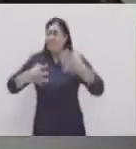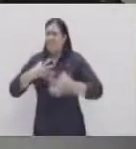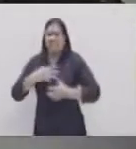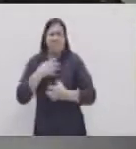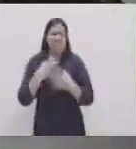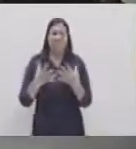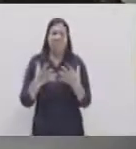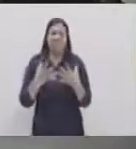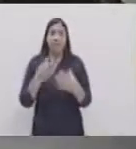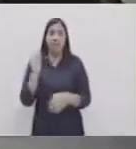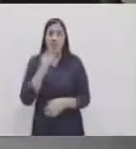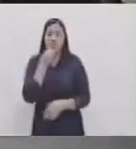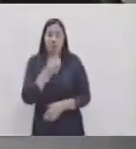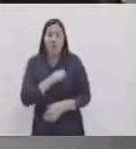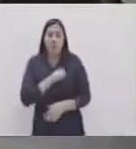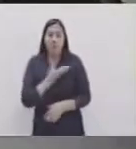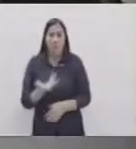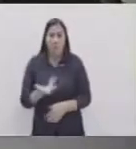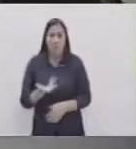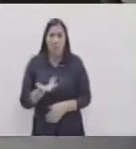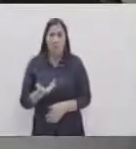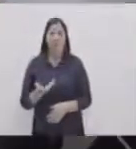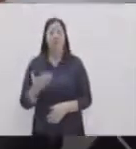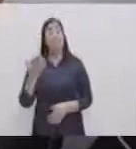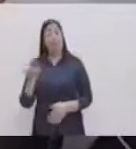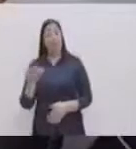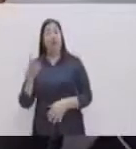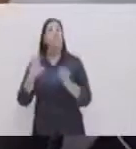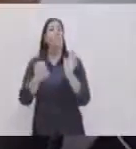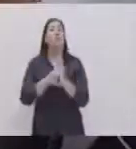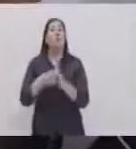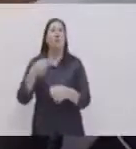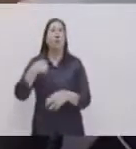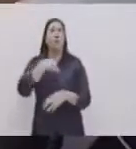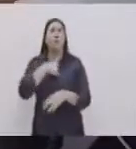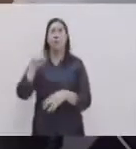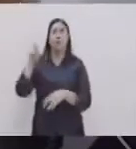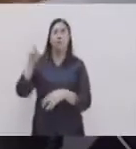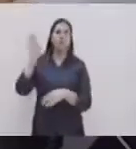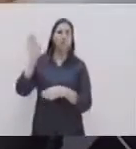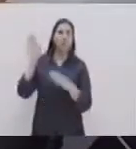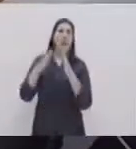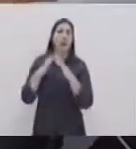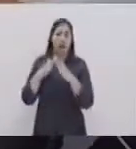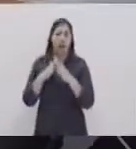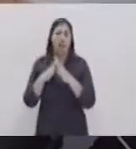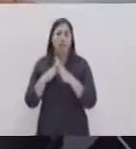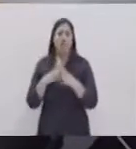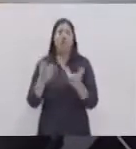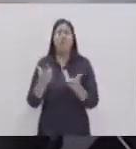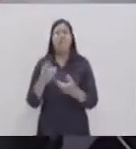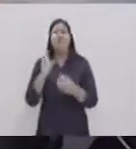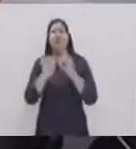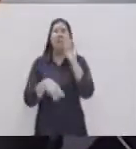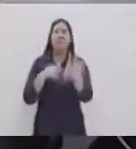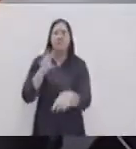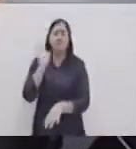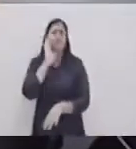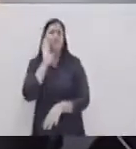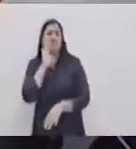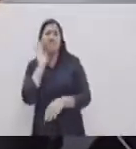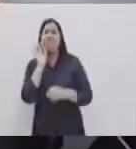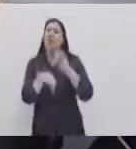decirlo en todo caso, así como nosotros los que estamos en casa cuando los jóvenes y los niños no duermen